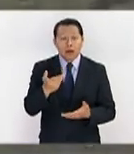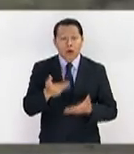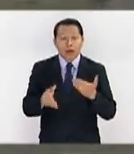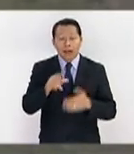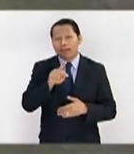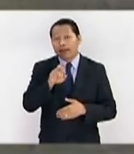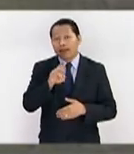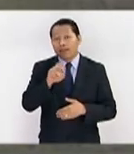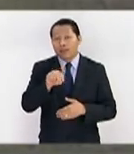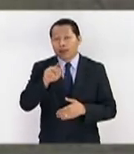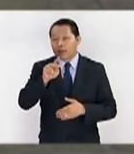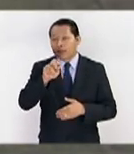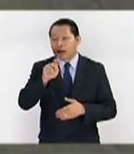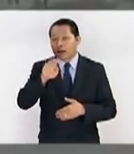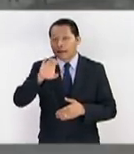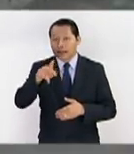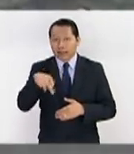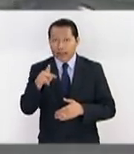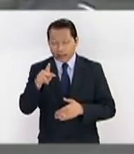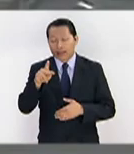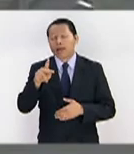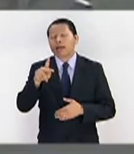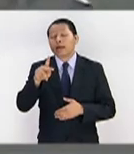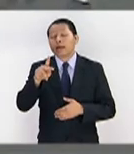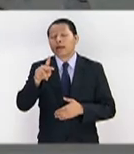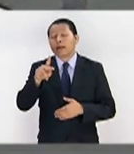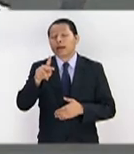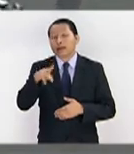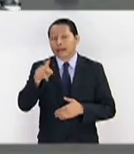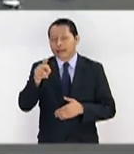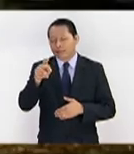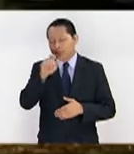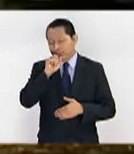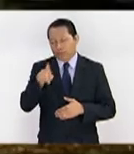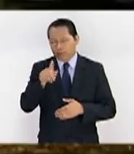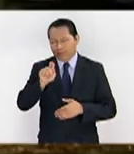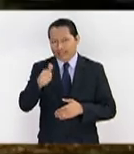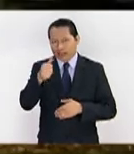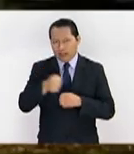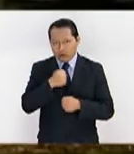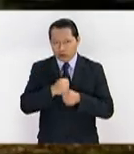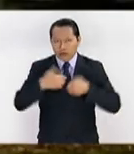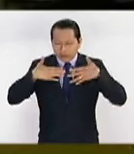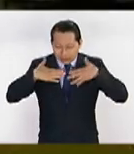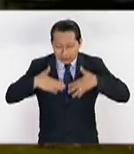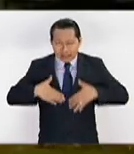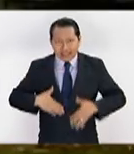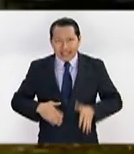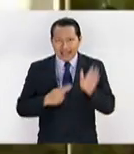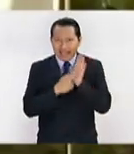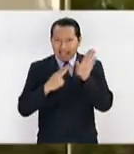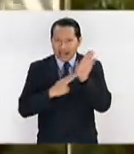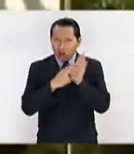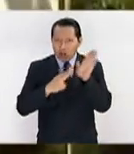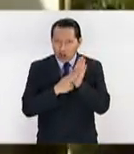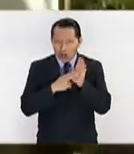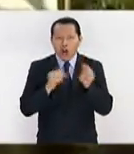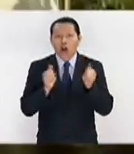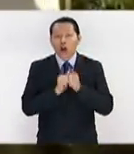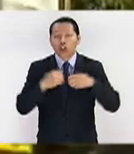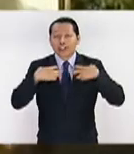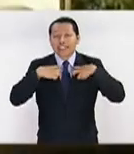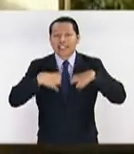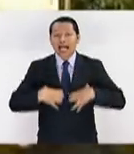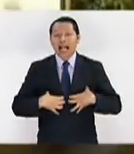como David Patrick Kelly, de 26 años, entró vestido completamente de negro, con un chaleco antibalas y un rifle estilo